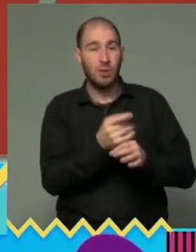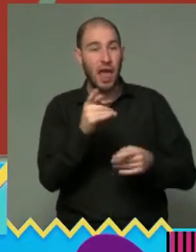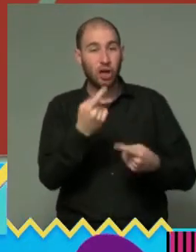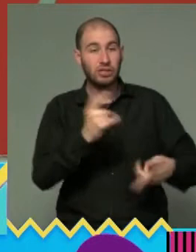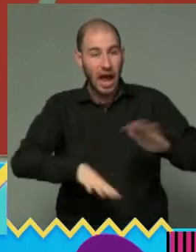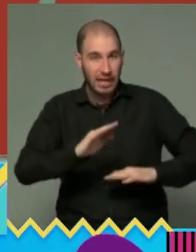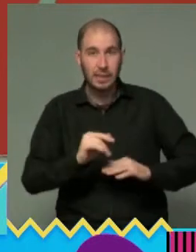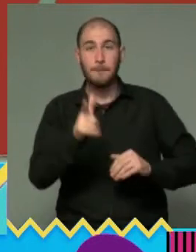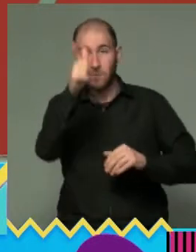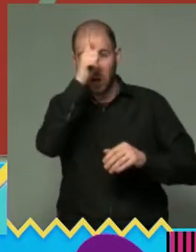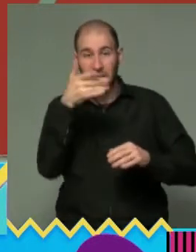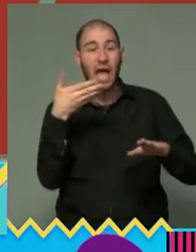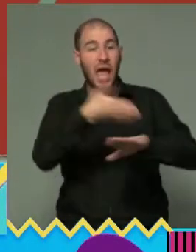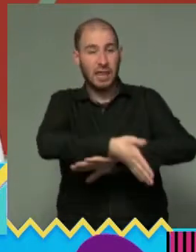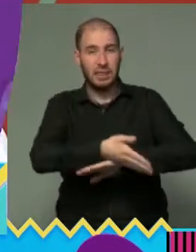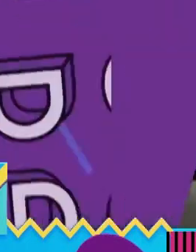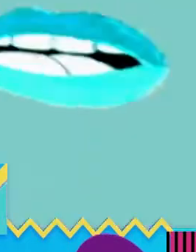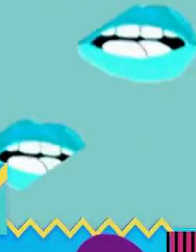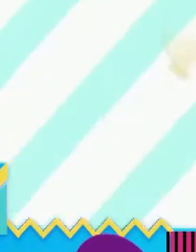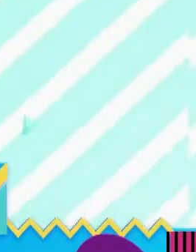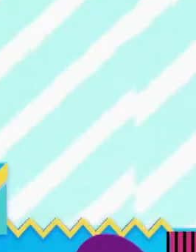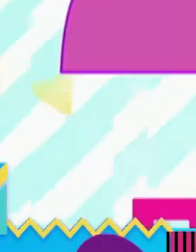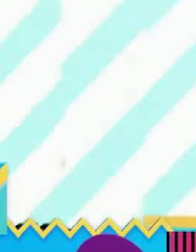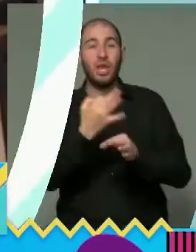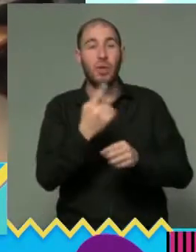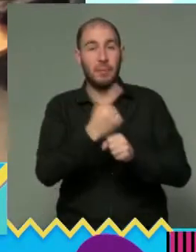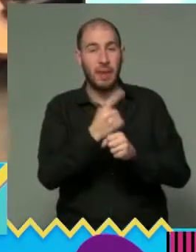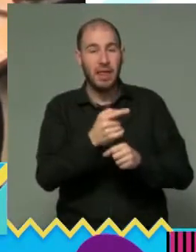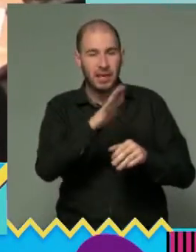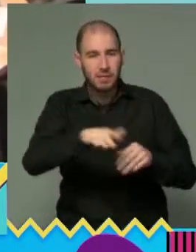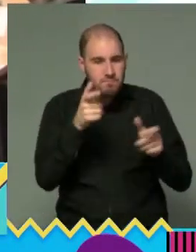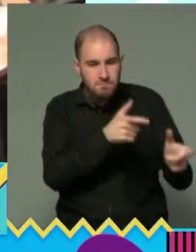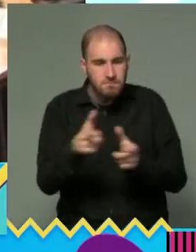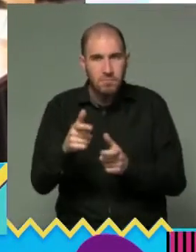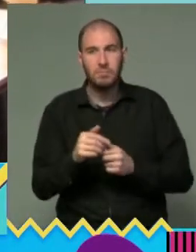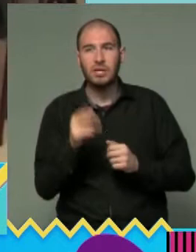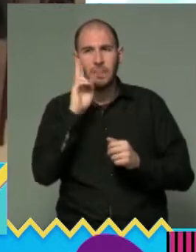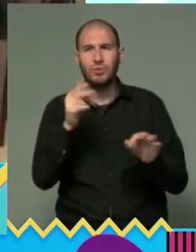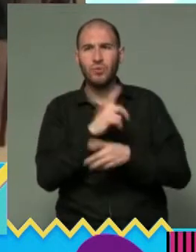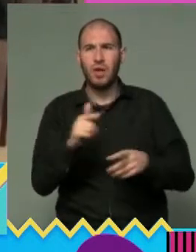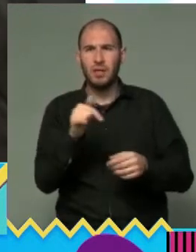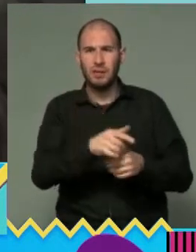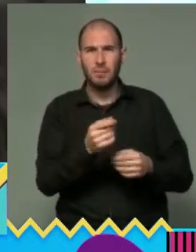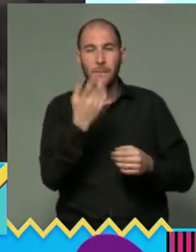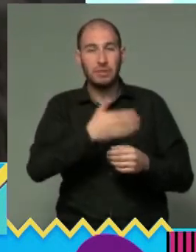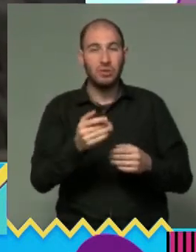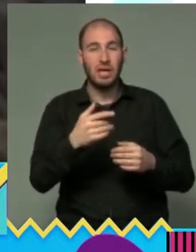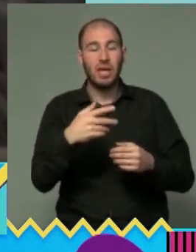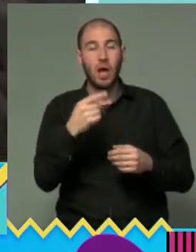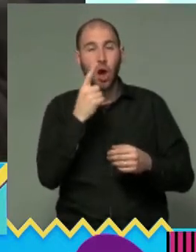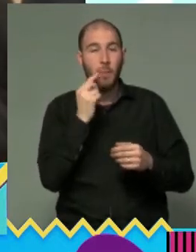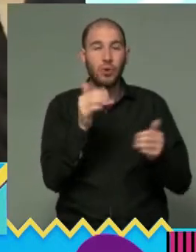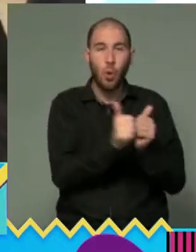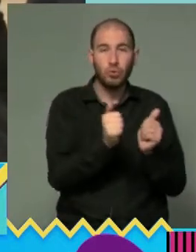acción. La policía ingresando a un primario, requisando chicos, tampoco se respetó que sean requisados por gente del mismo sexo, o